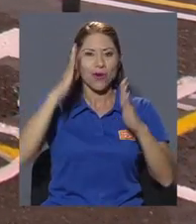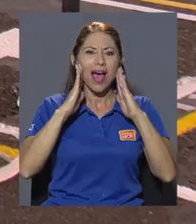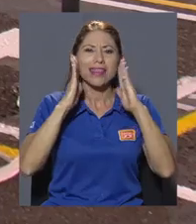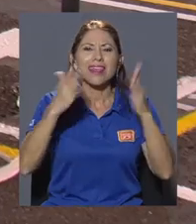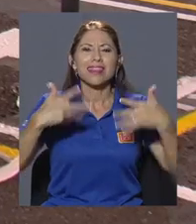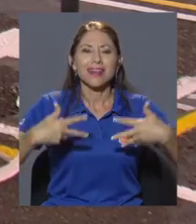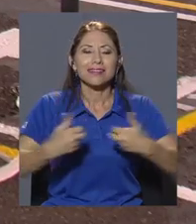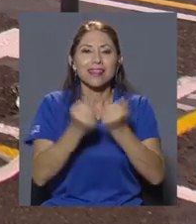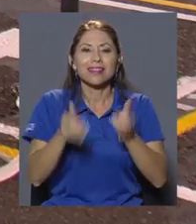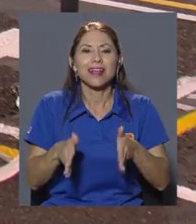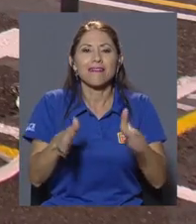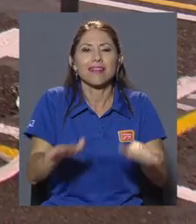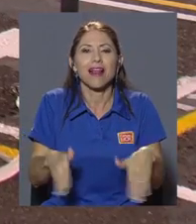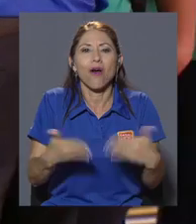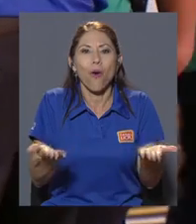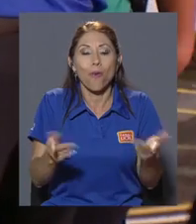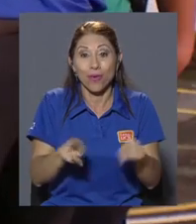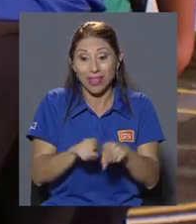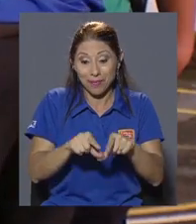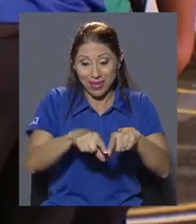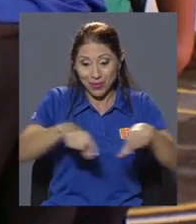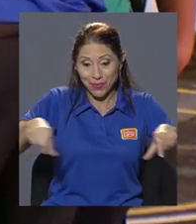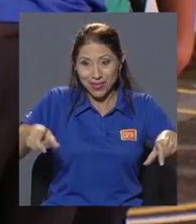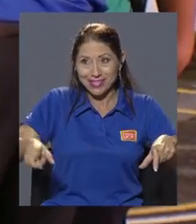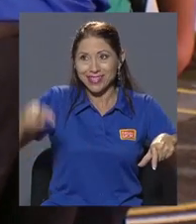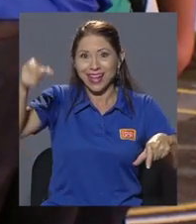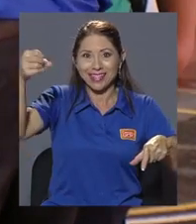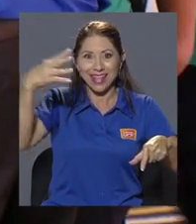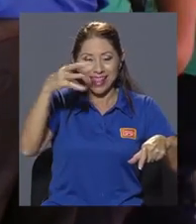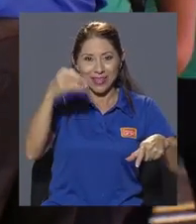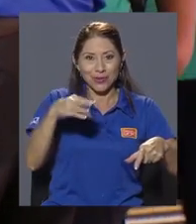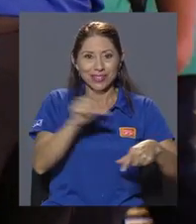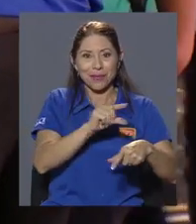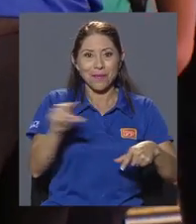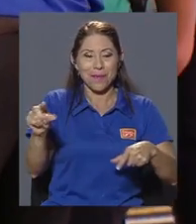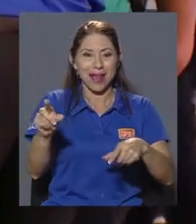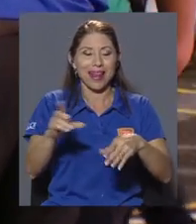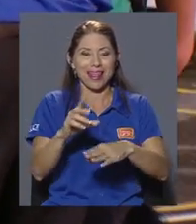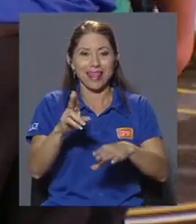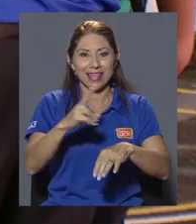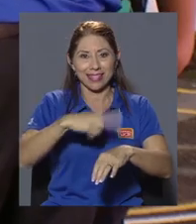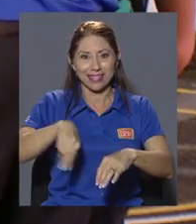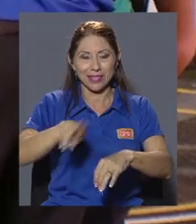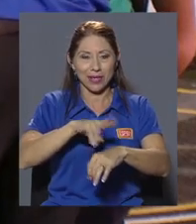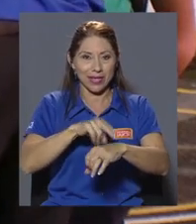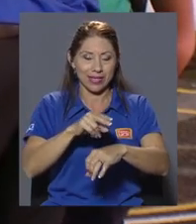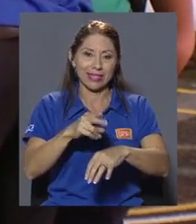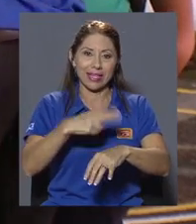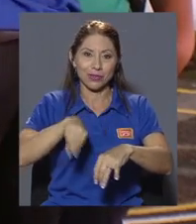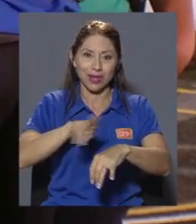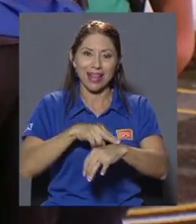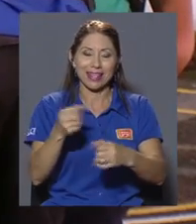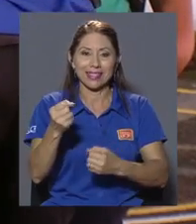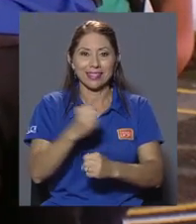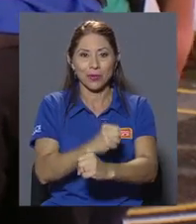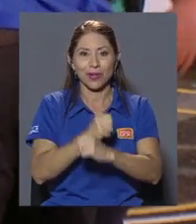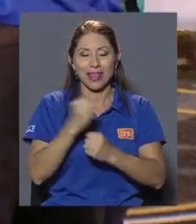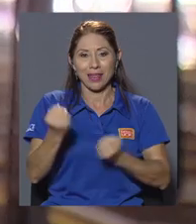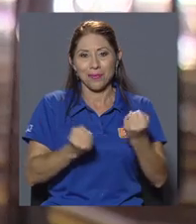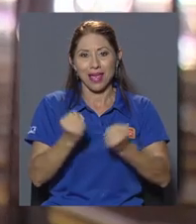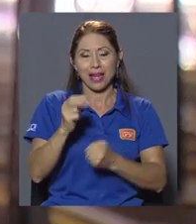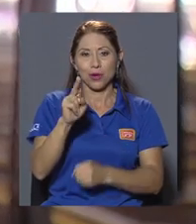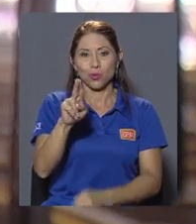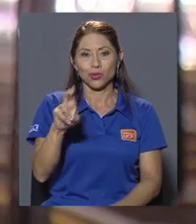carretera y las señales de tránsito en la Semana Nacional de la Seguridad Vial en la UCR. Les comentamos